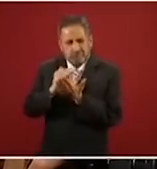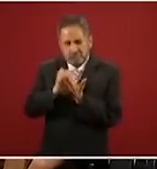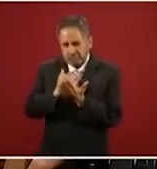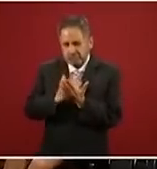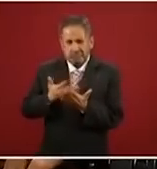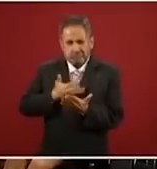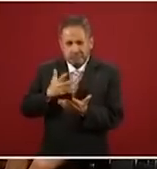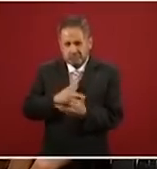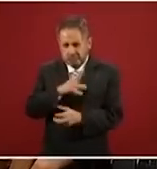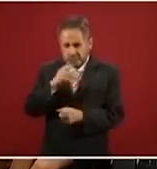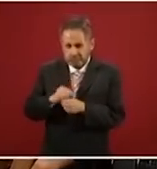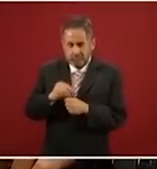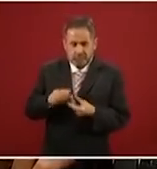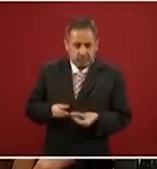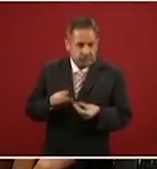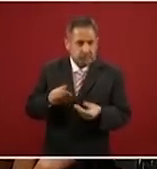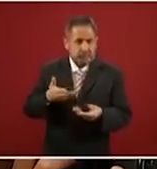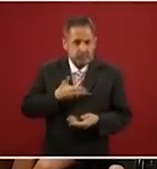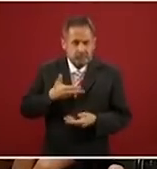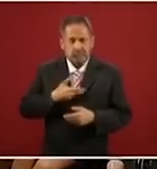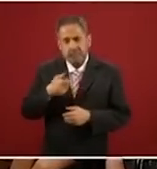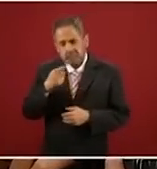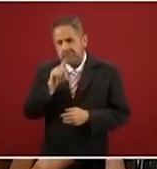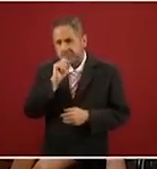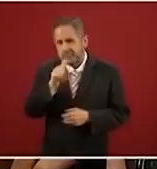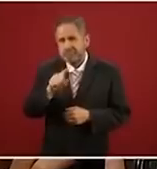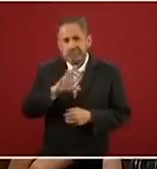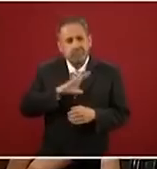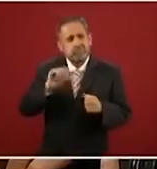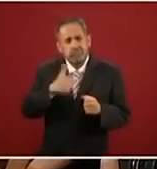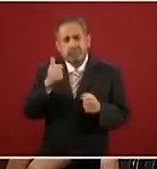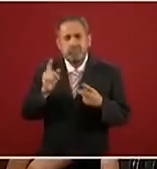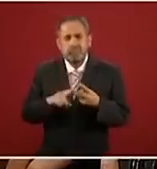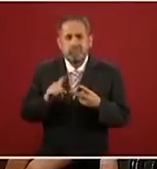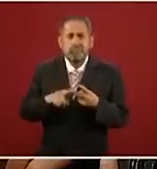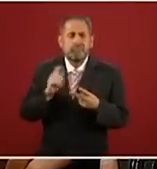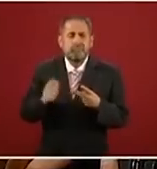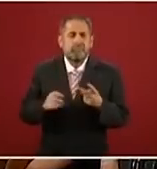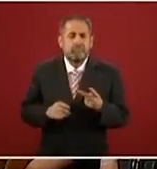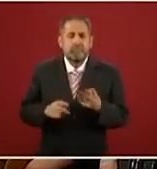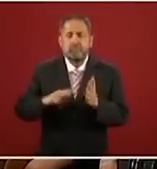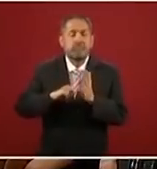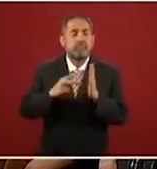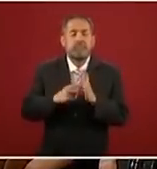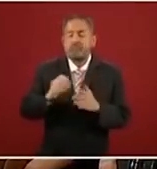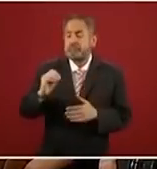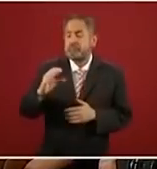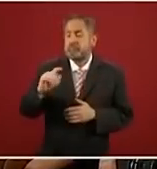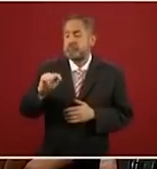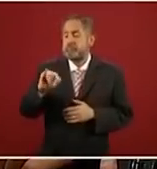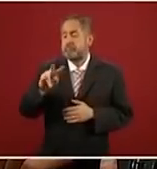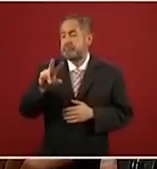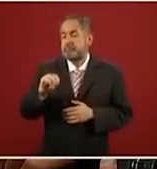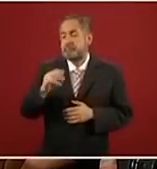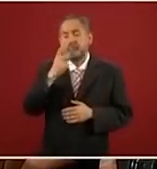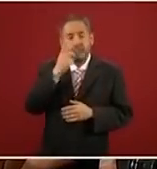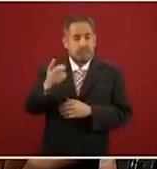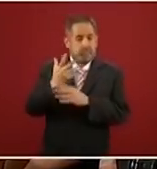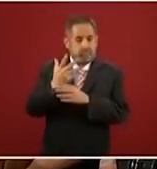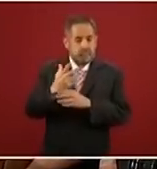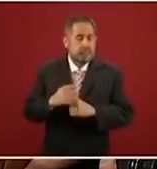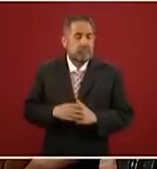y ahí está la situación pero también viene otra situación el ingeniero octavio había dicho